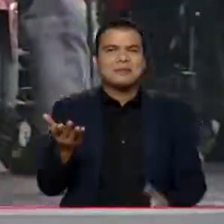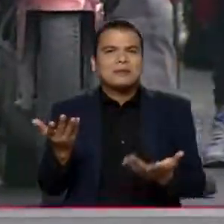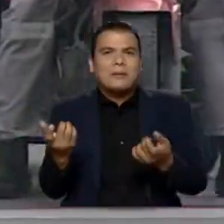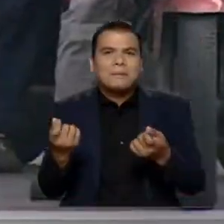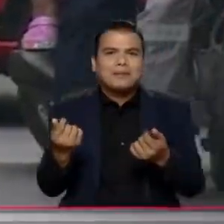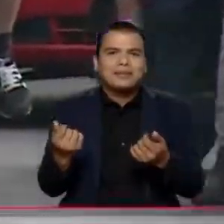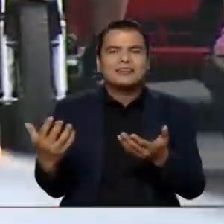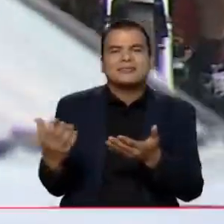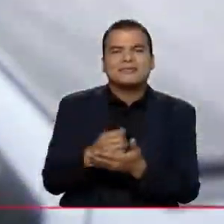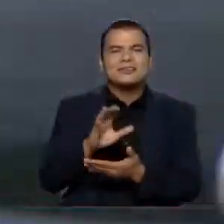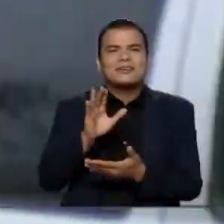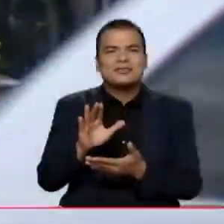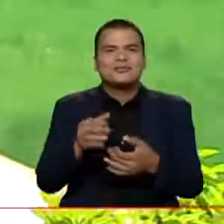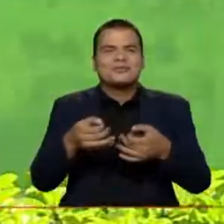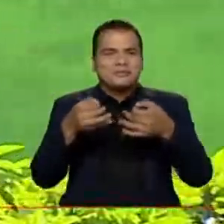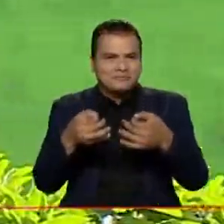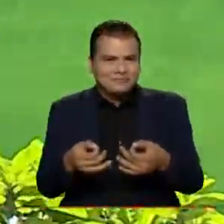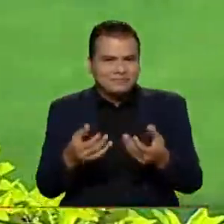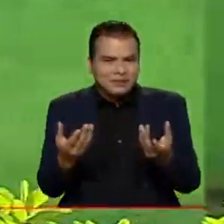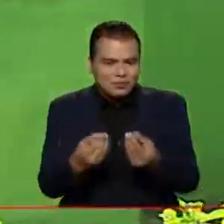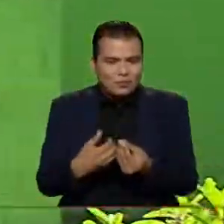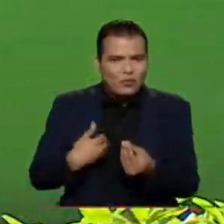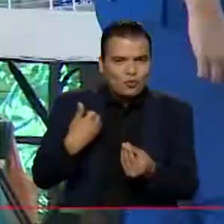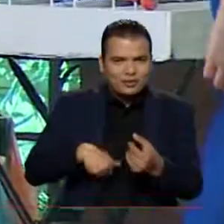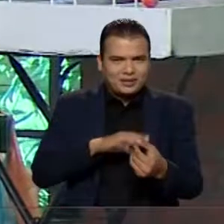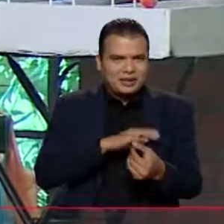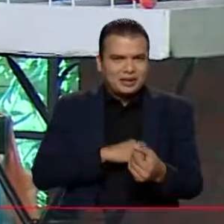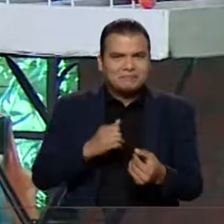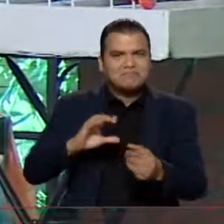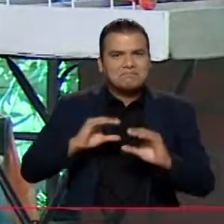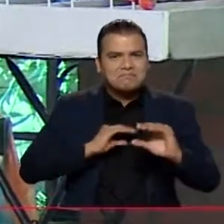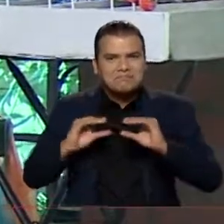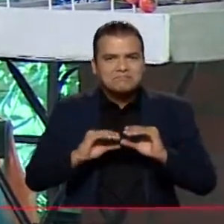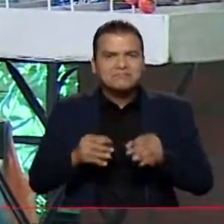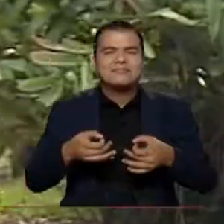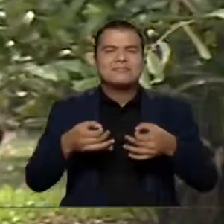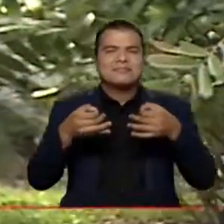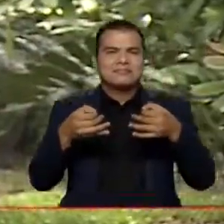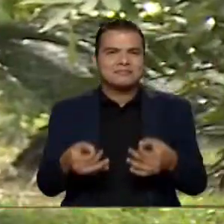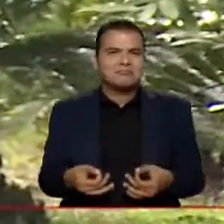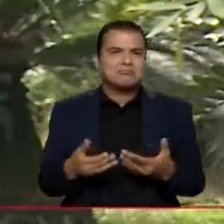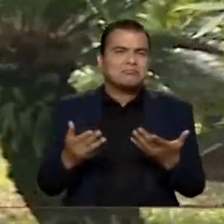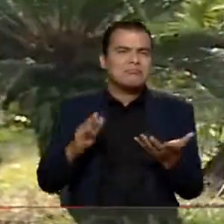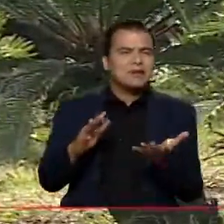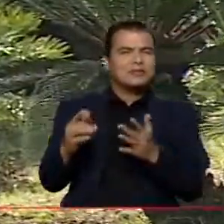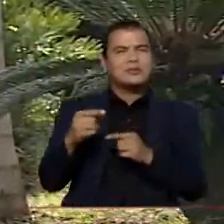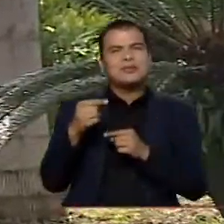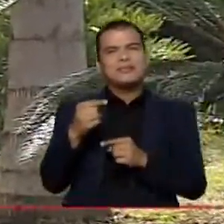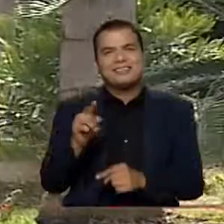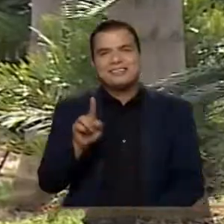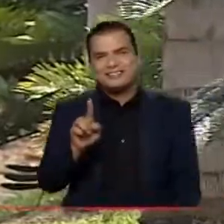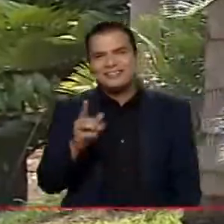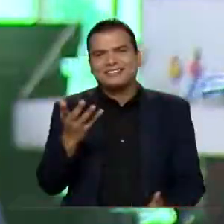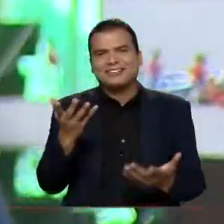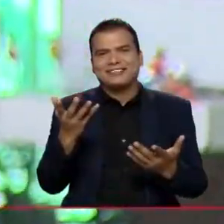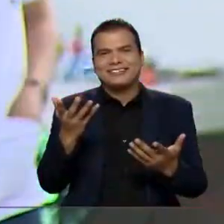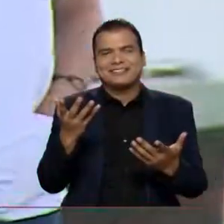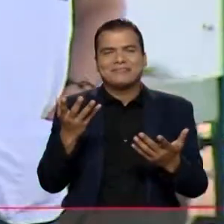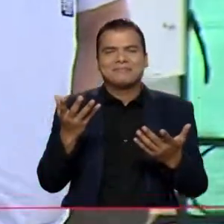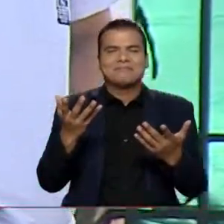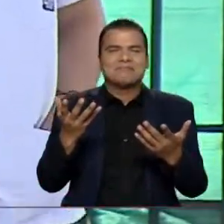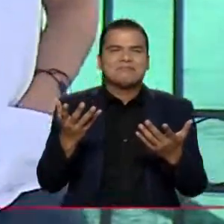ingresos, el ingreso promedio de los jóvenes en Cali está entre un salario mínimo y 1.5 salarios